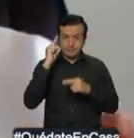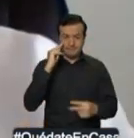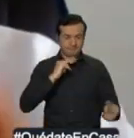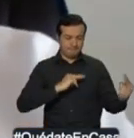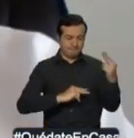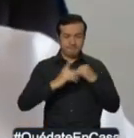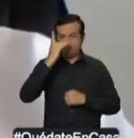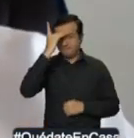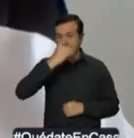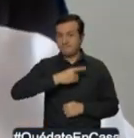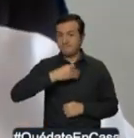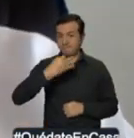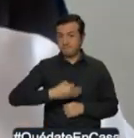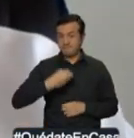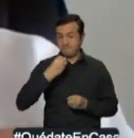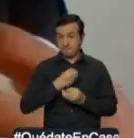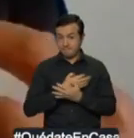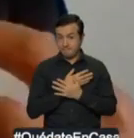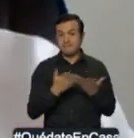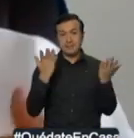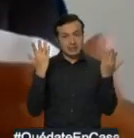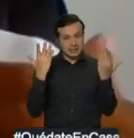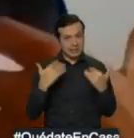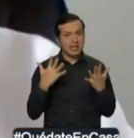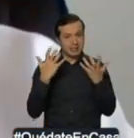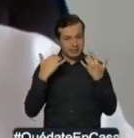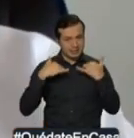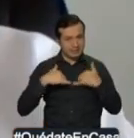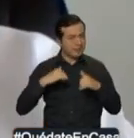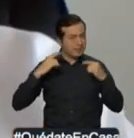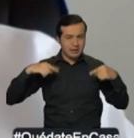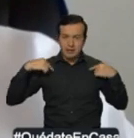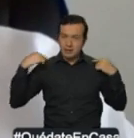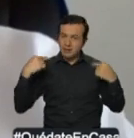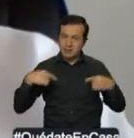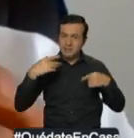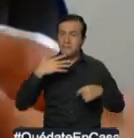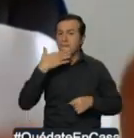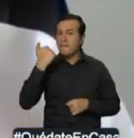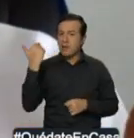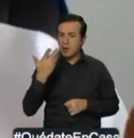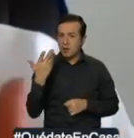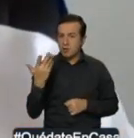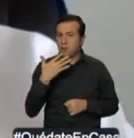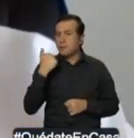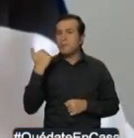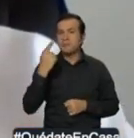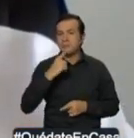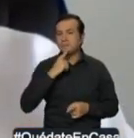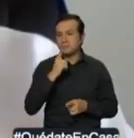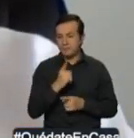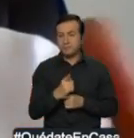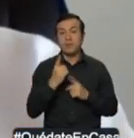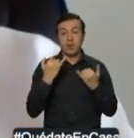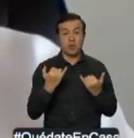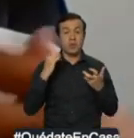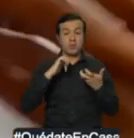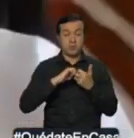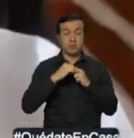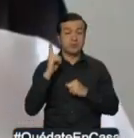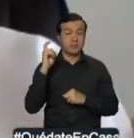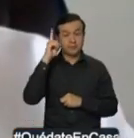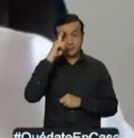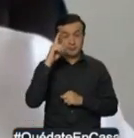tomar decisiones y eso es lo que estamos tratando de hacer todos los días mejorar este es un problema que ha ocurrido